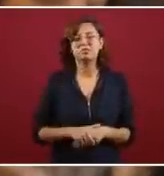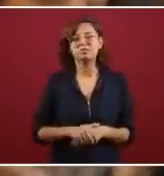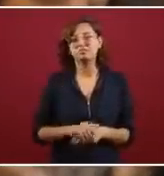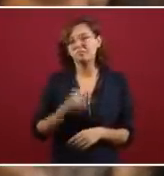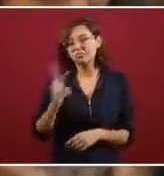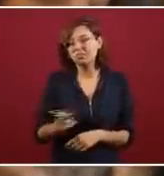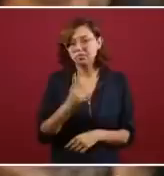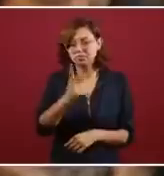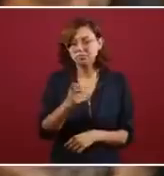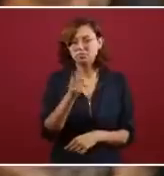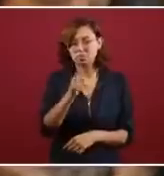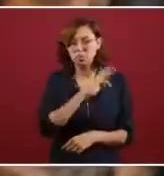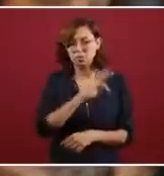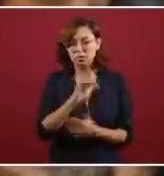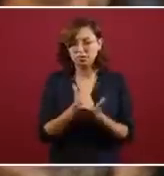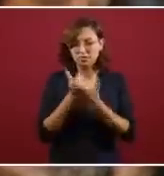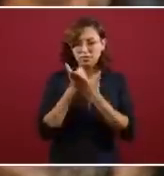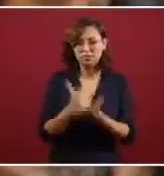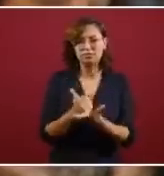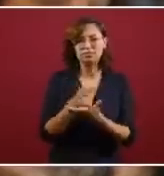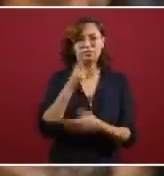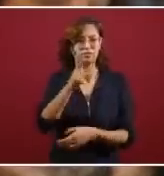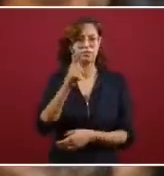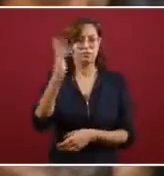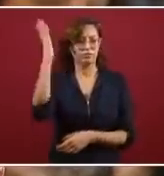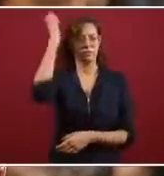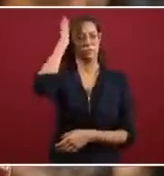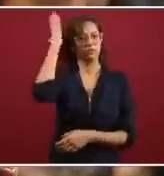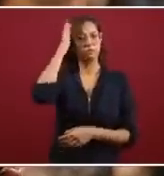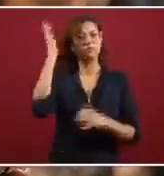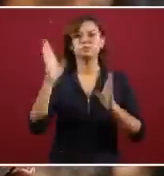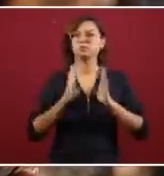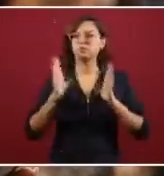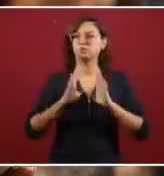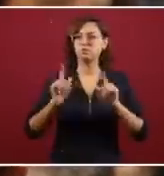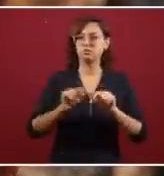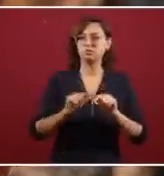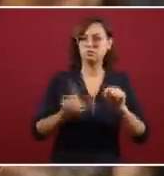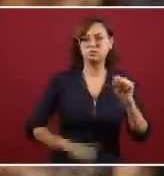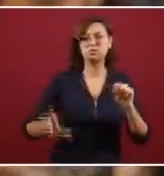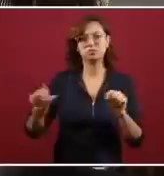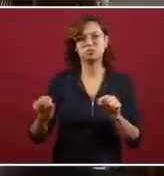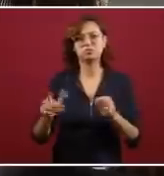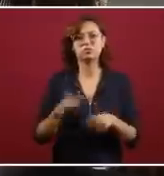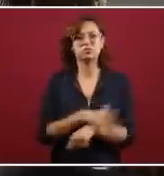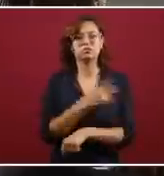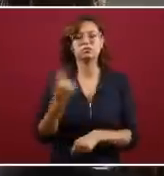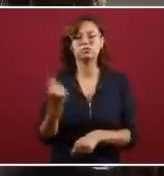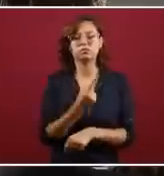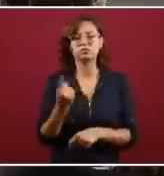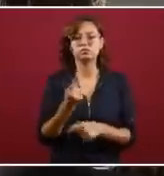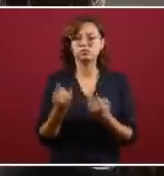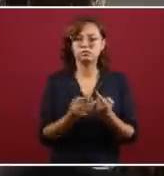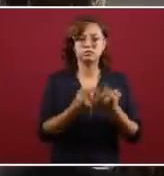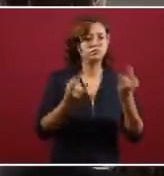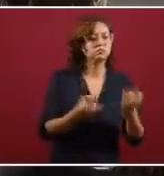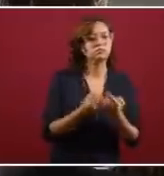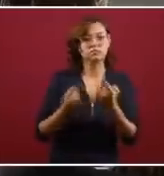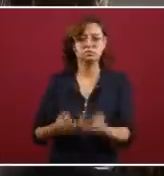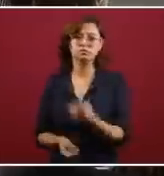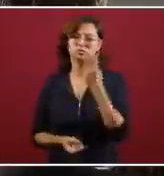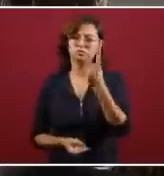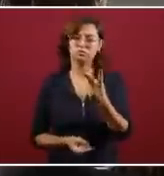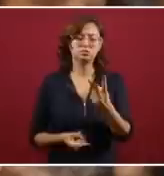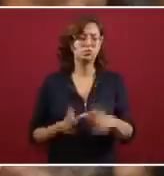algo al respecto como comandante de las Fuerzas Armadas de México, ya que las anteriores son injusticias que se